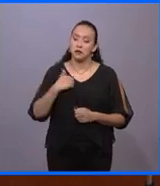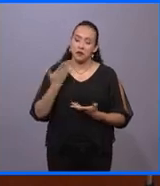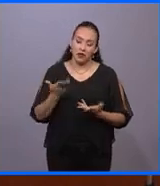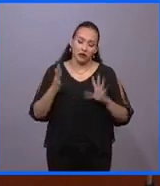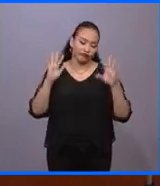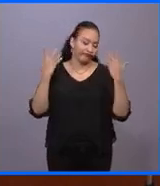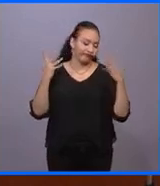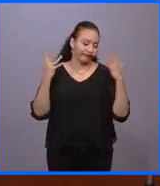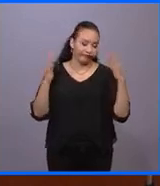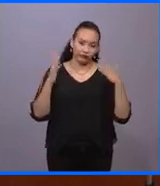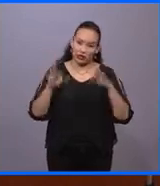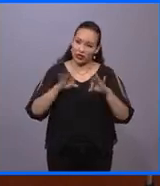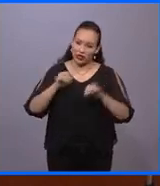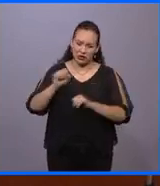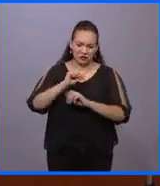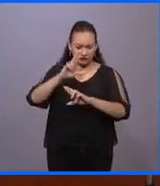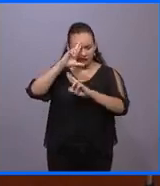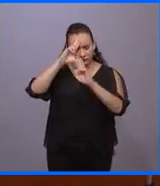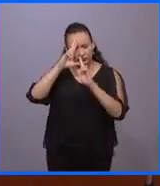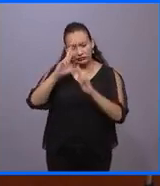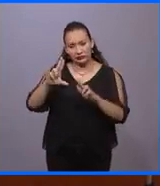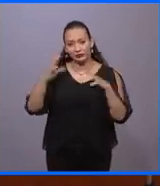enhorabuena, doctor Ferrer.